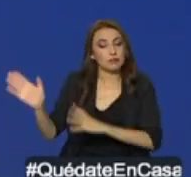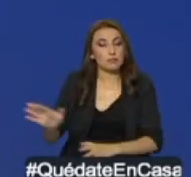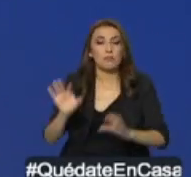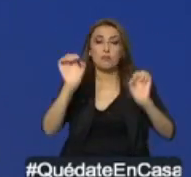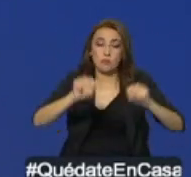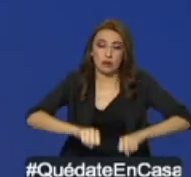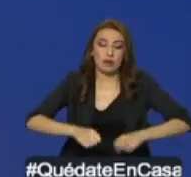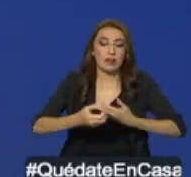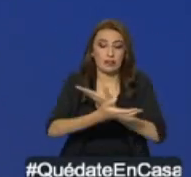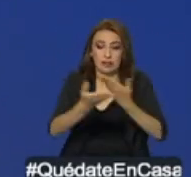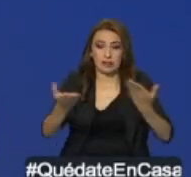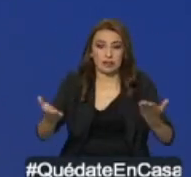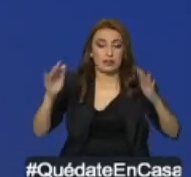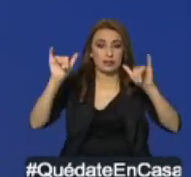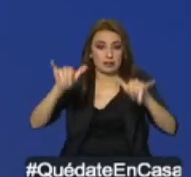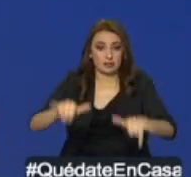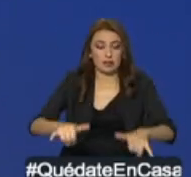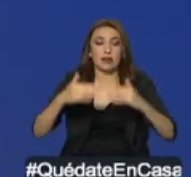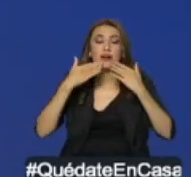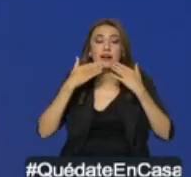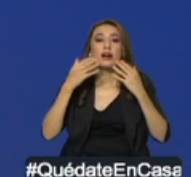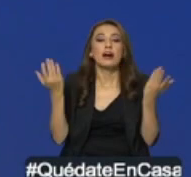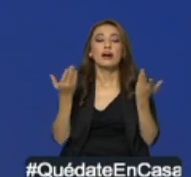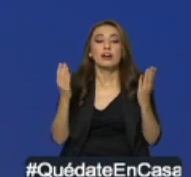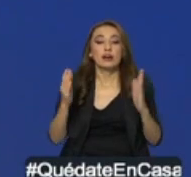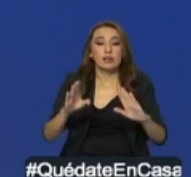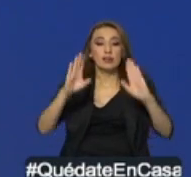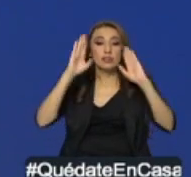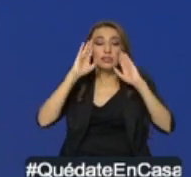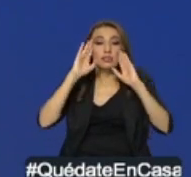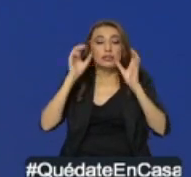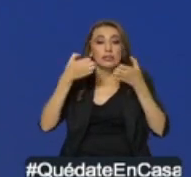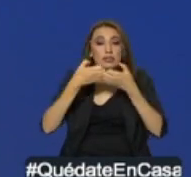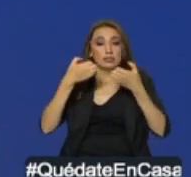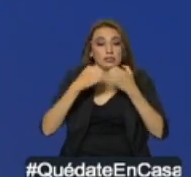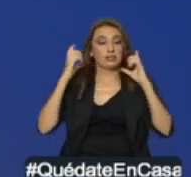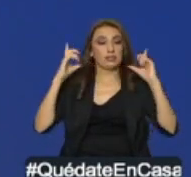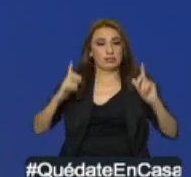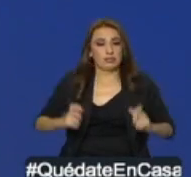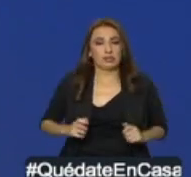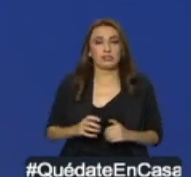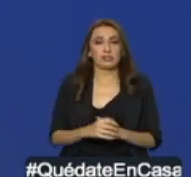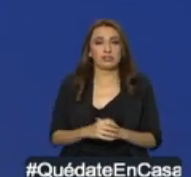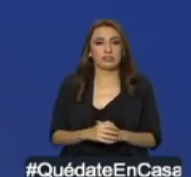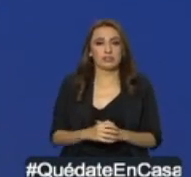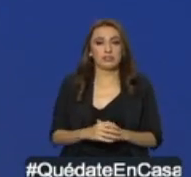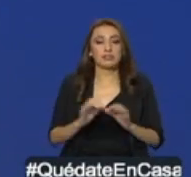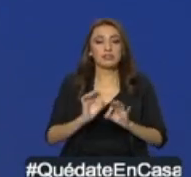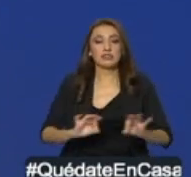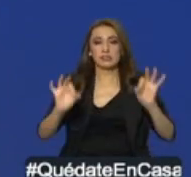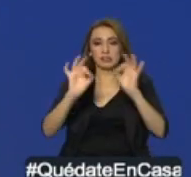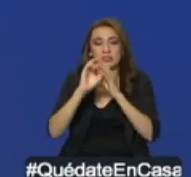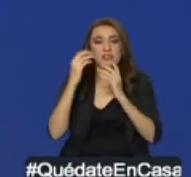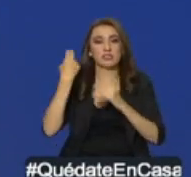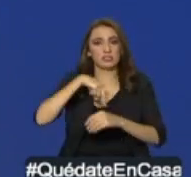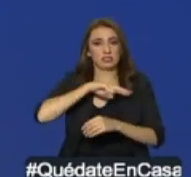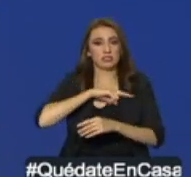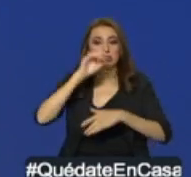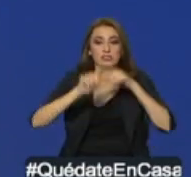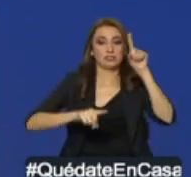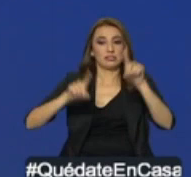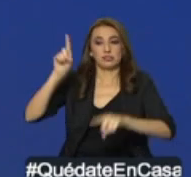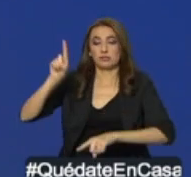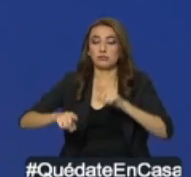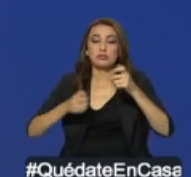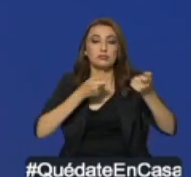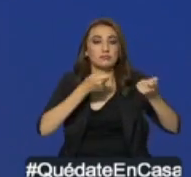requieran hospitalización tengan la oportunidad de recibir atención con el personal de salud hemos hecho previsiones en todo el